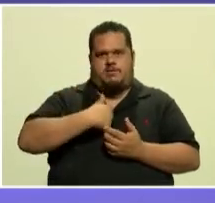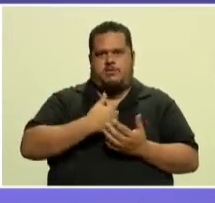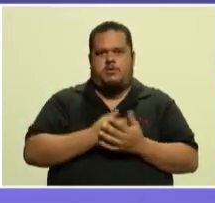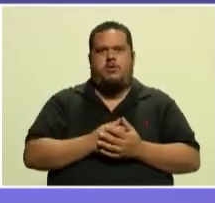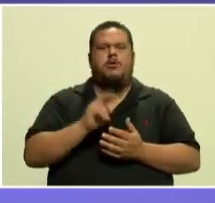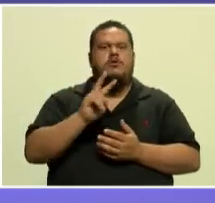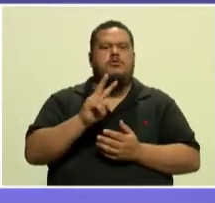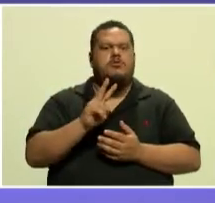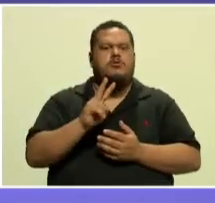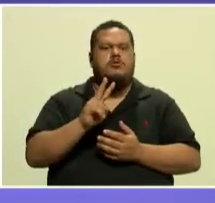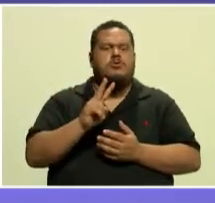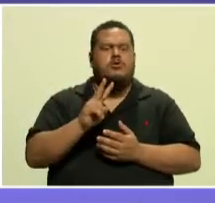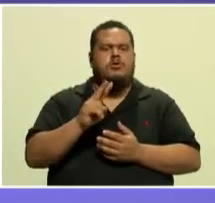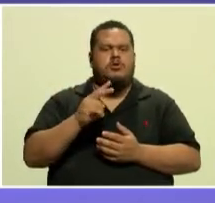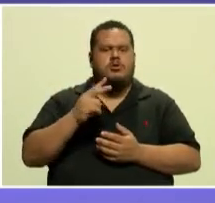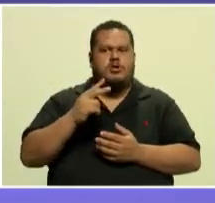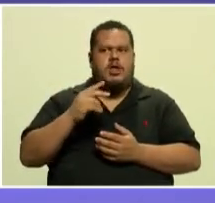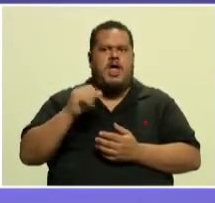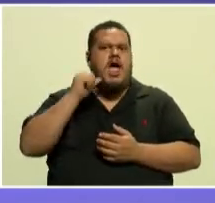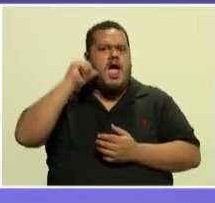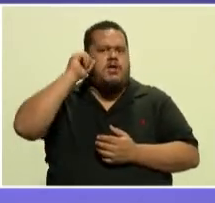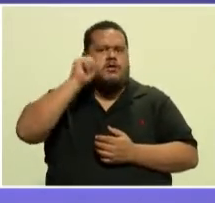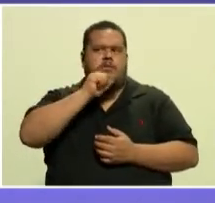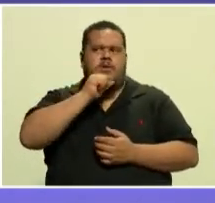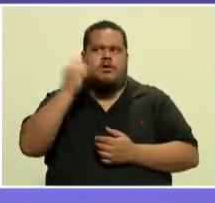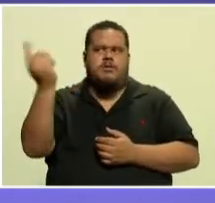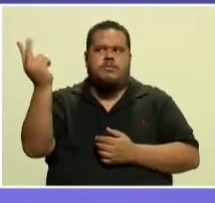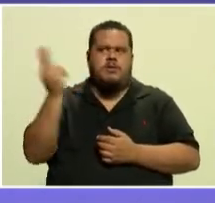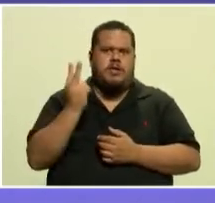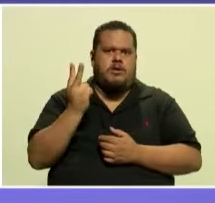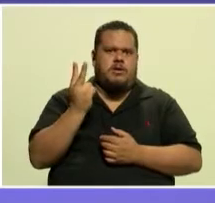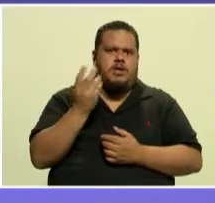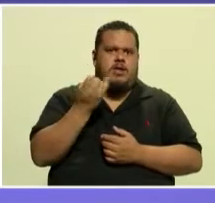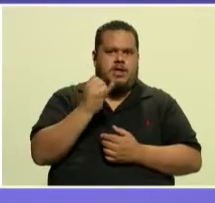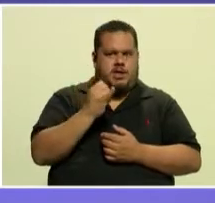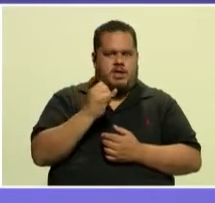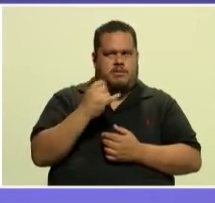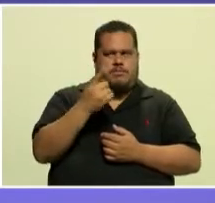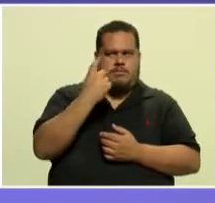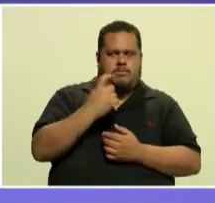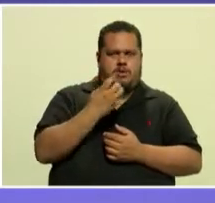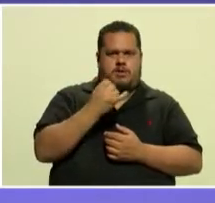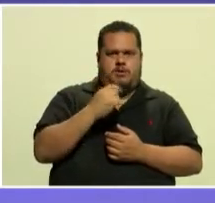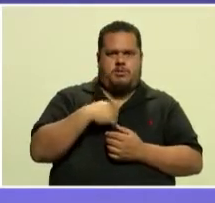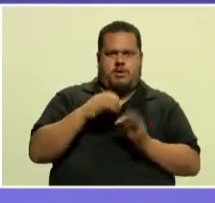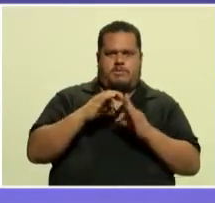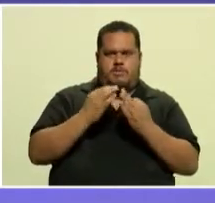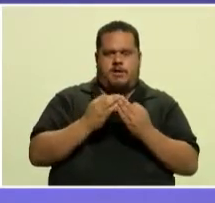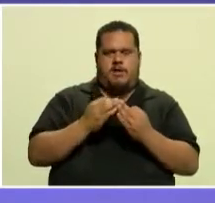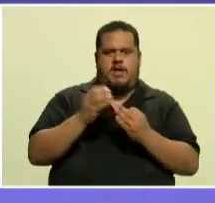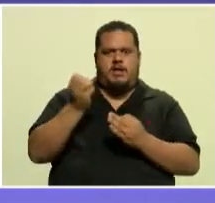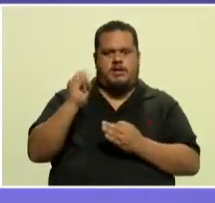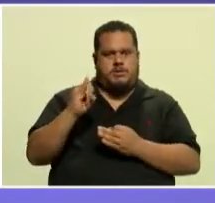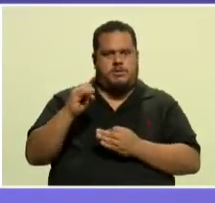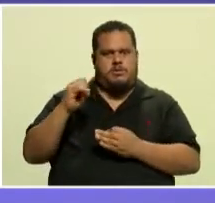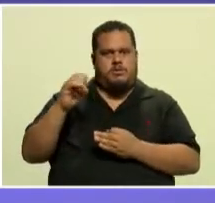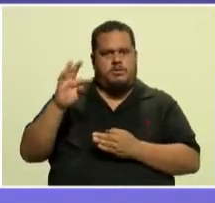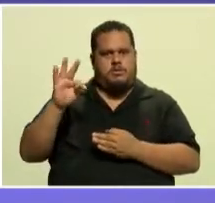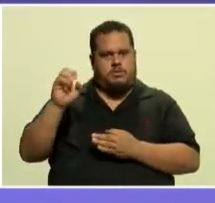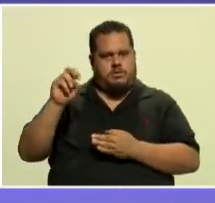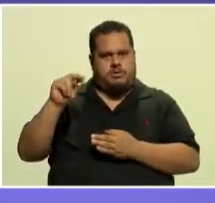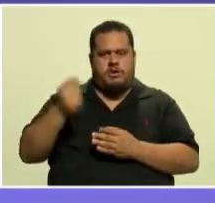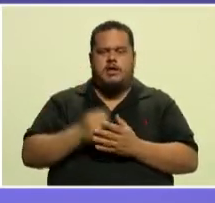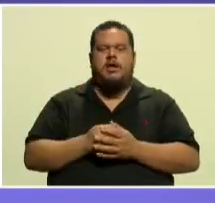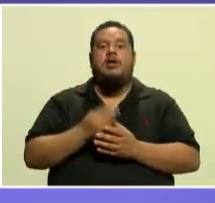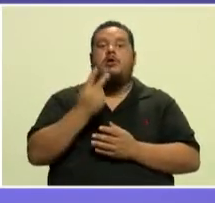señores mayores se me acercaron y me preguntaron que si yo era familia de Xu Chen. Y yo les dije que sí, que era mi abuelo. Los 2